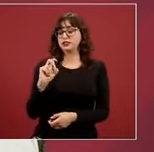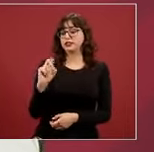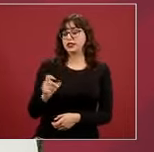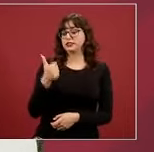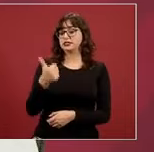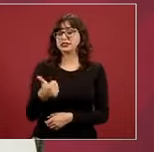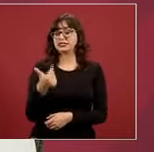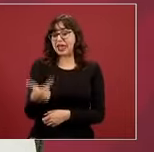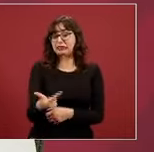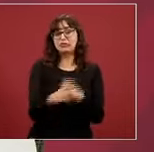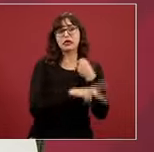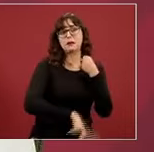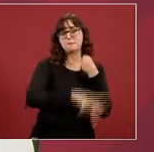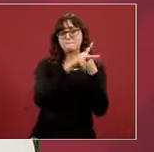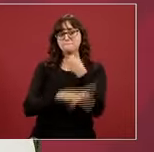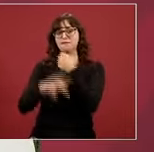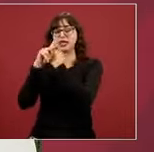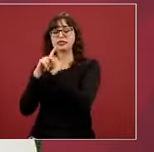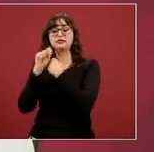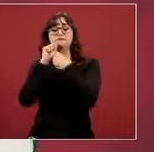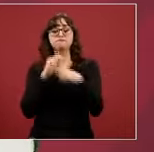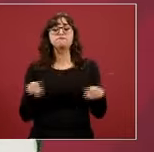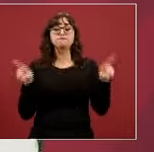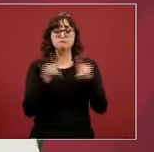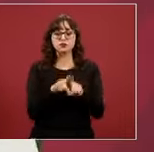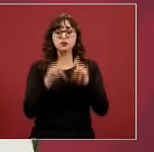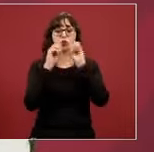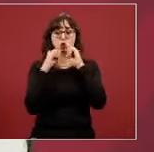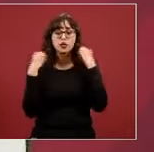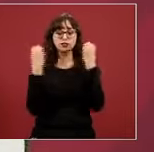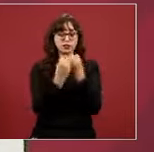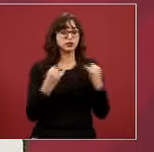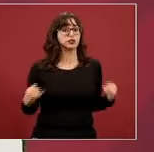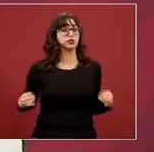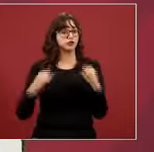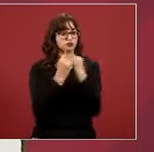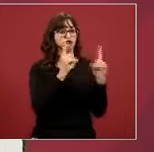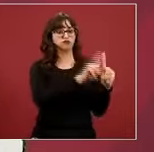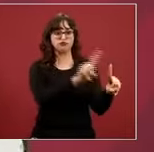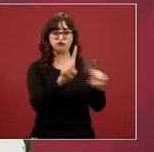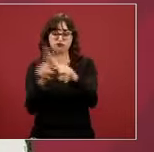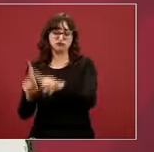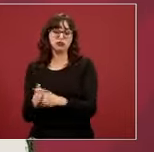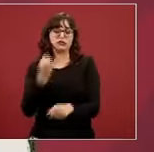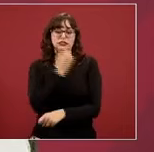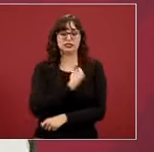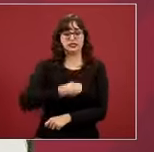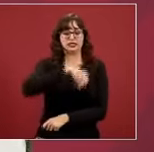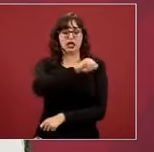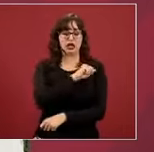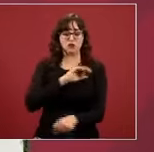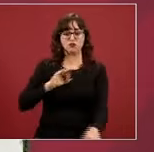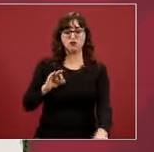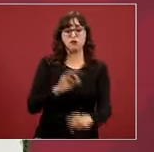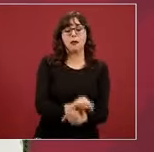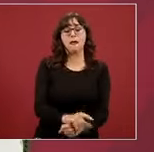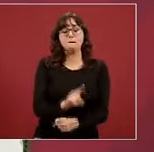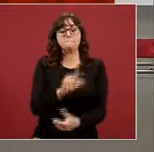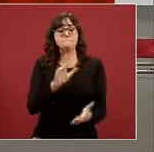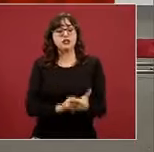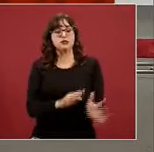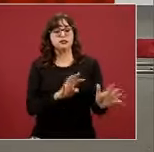también sus organizaciones, sus instituciones de seguridad social. Desde 1952